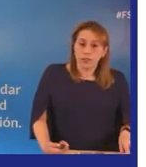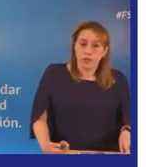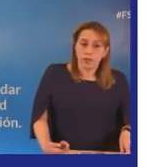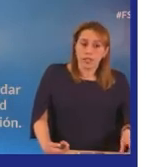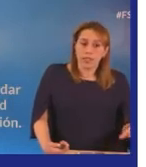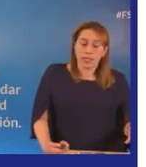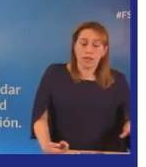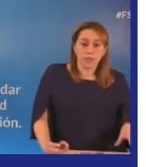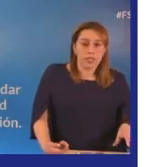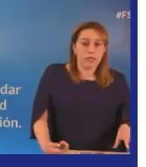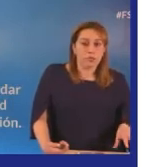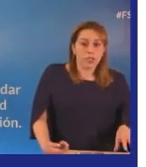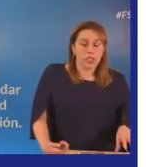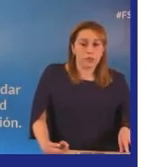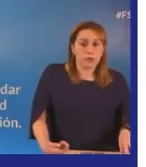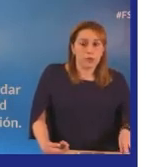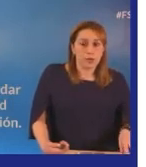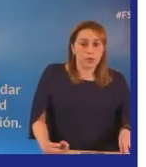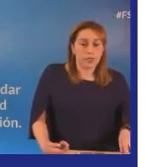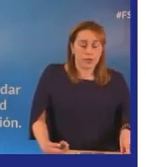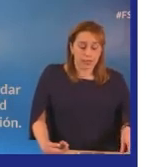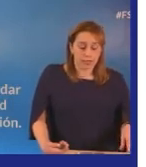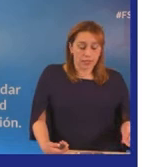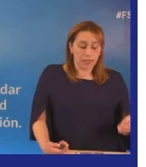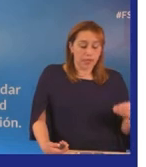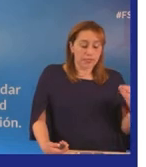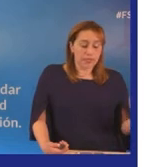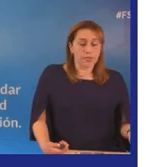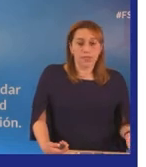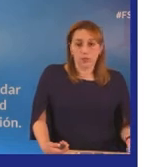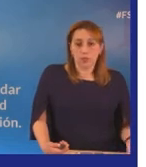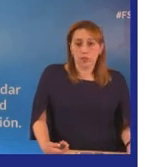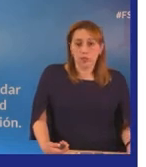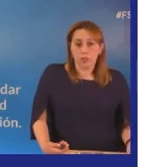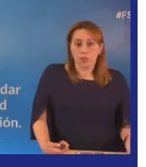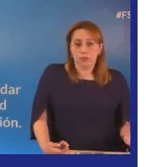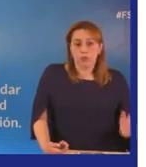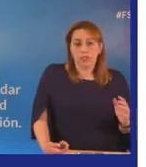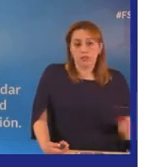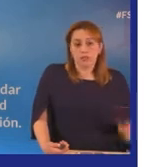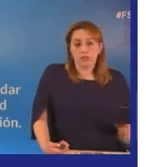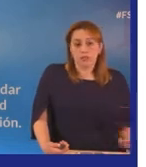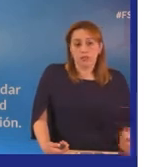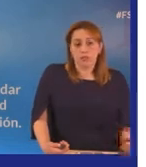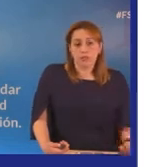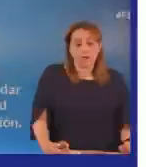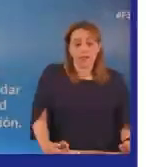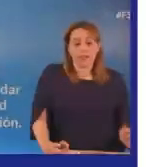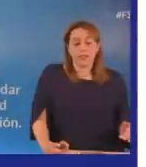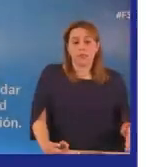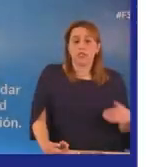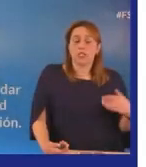motora, aunque ya cambiaría muchísimo la parte de intervención, porque muchas veces ya